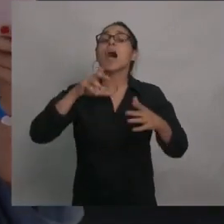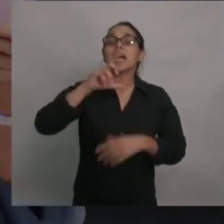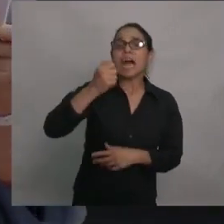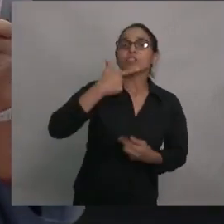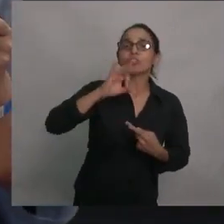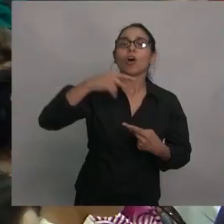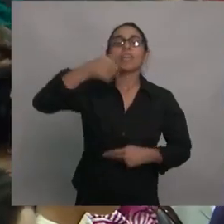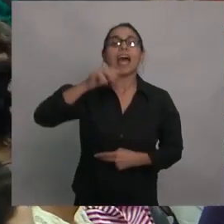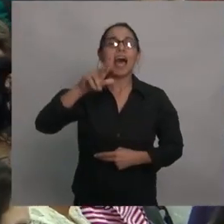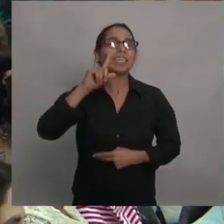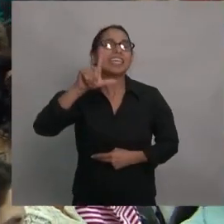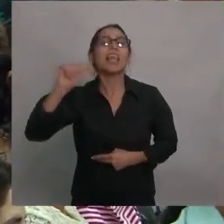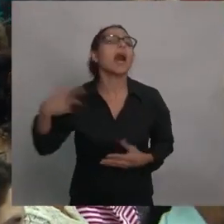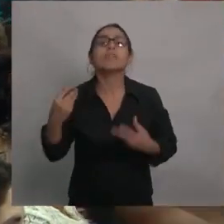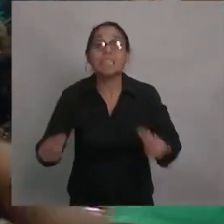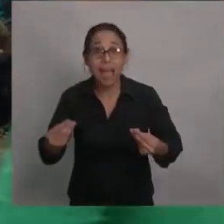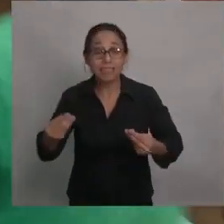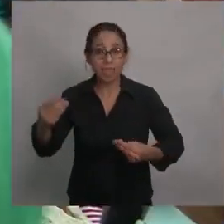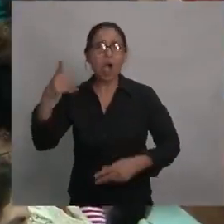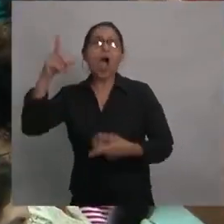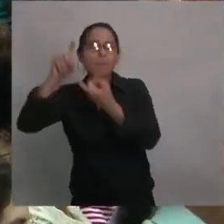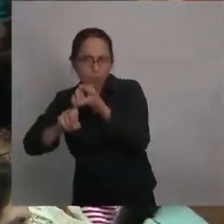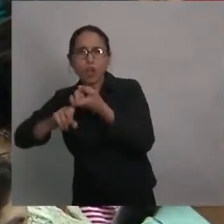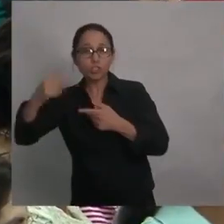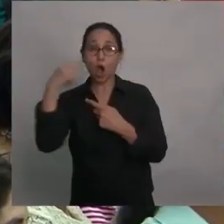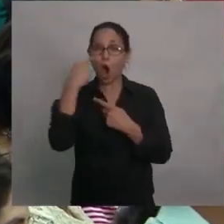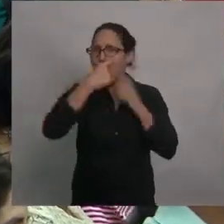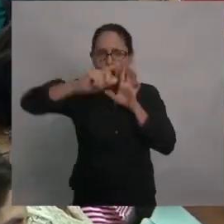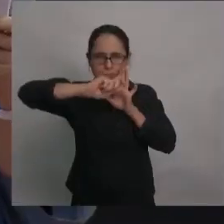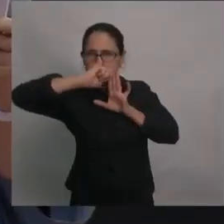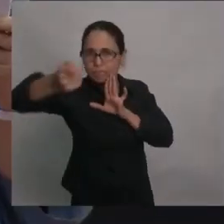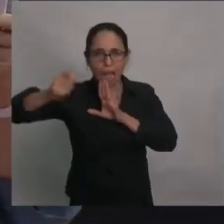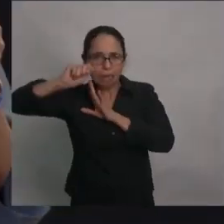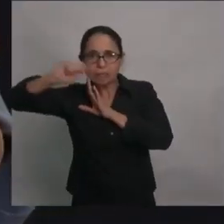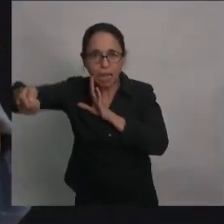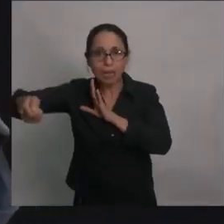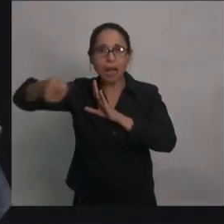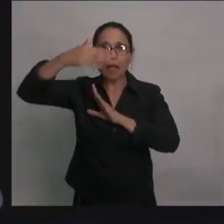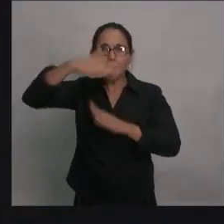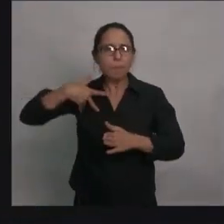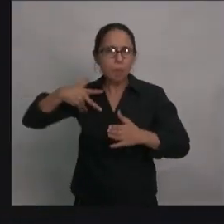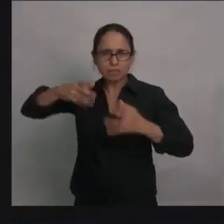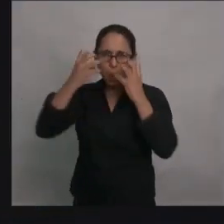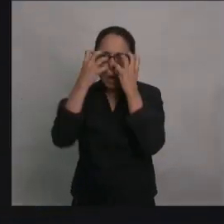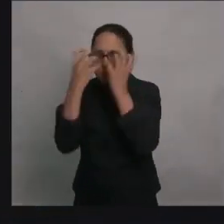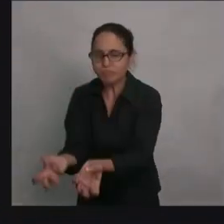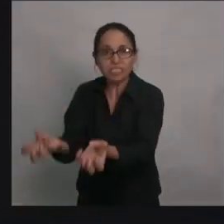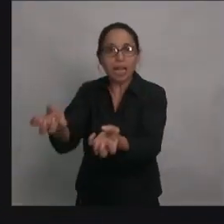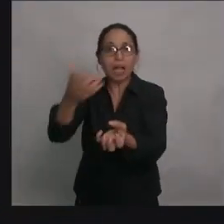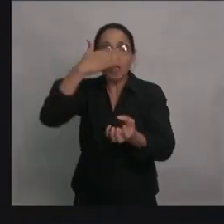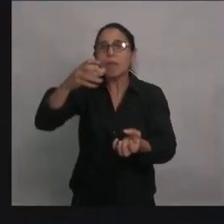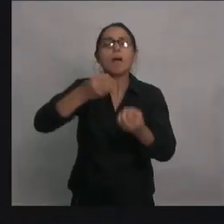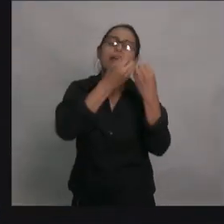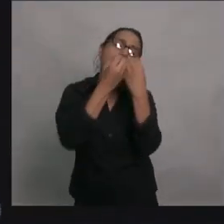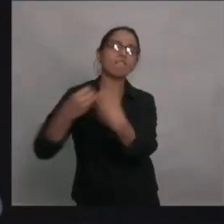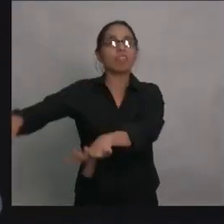El caso Nabila, a quien su pareja sacó los ojos, golpeó brutalmente y abandonó después en la calle de una de las ciudades más australes de